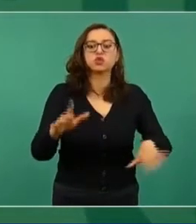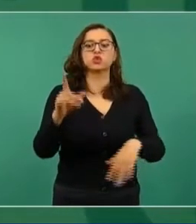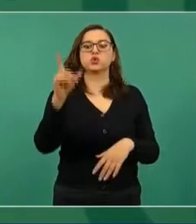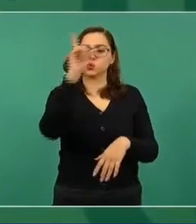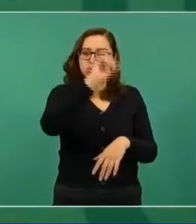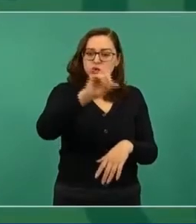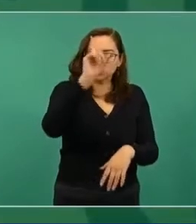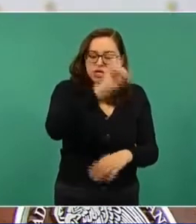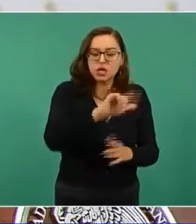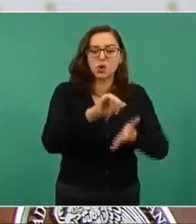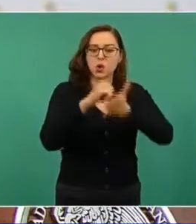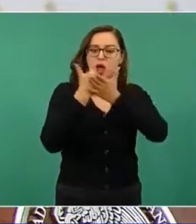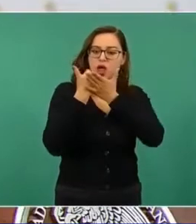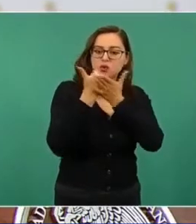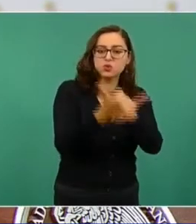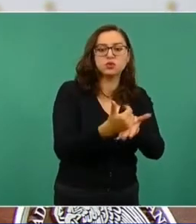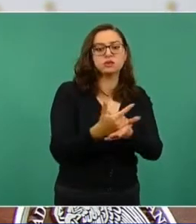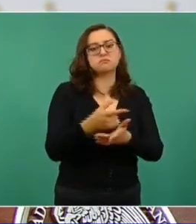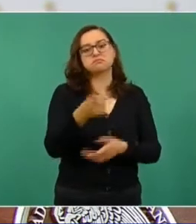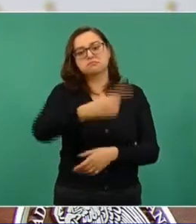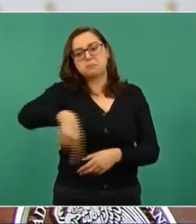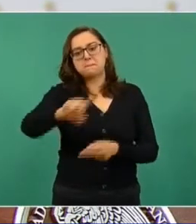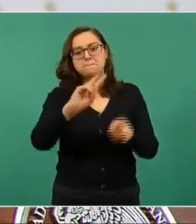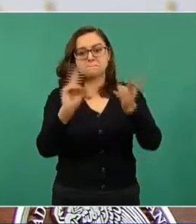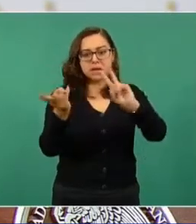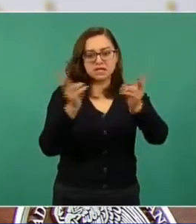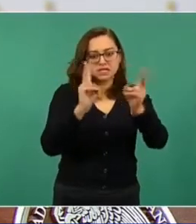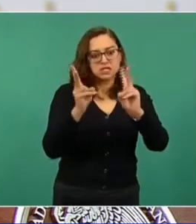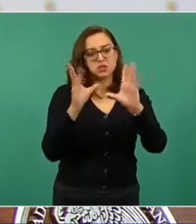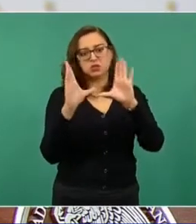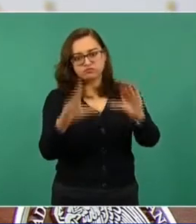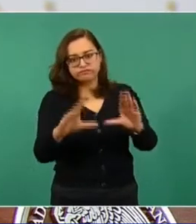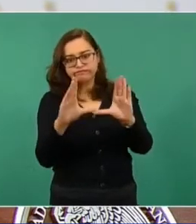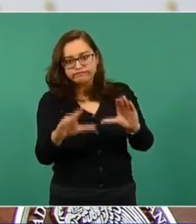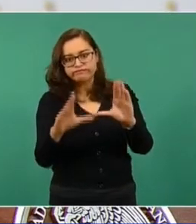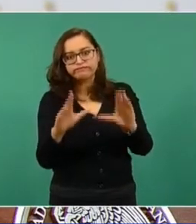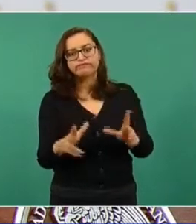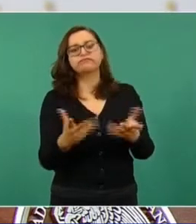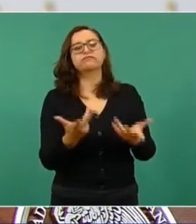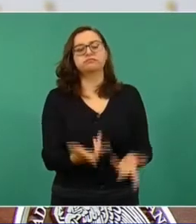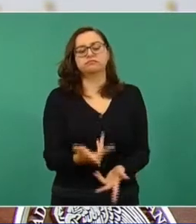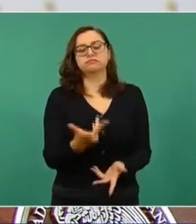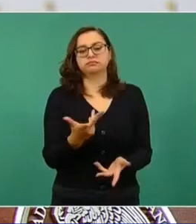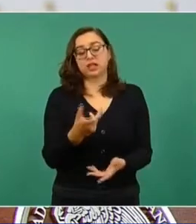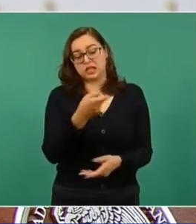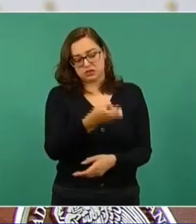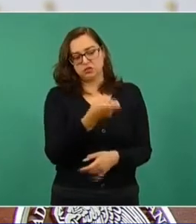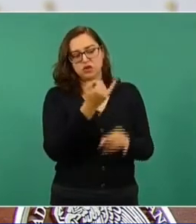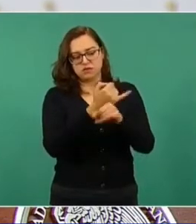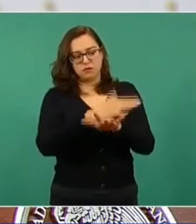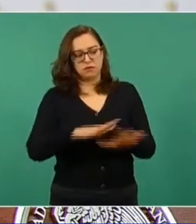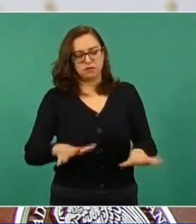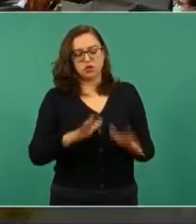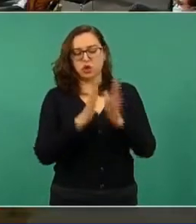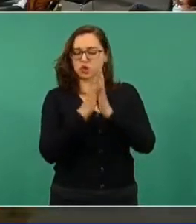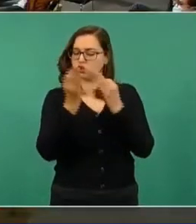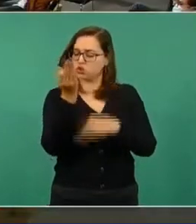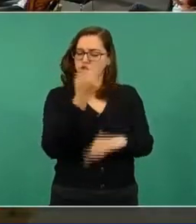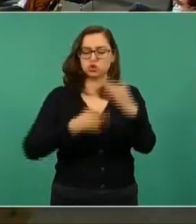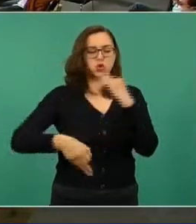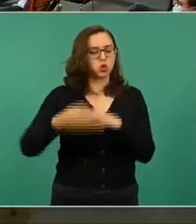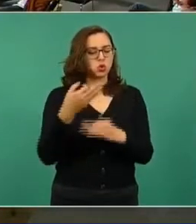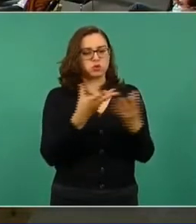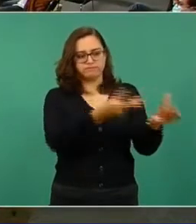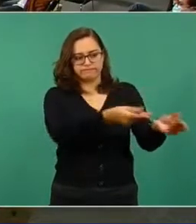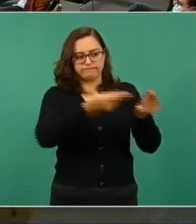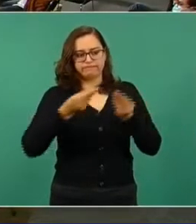a los vecinos. Vamos a tomar nota de la denuncia. Aquí está Leticia